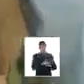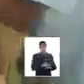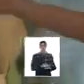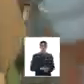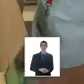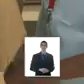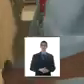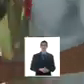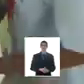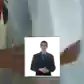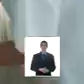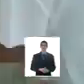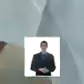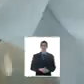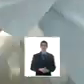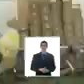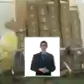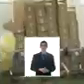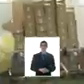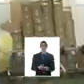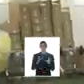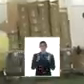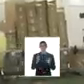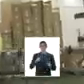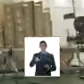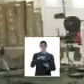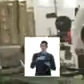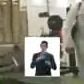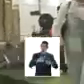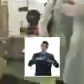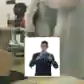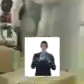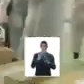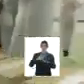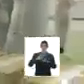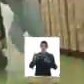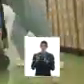garantizar las materias primas indispensables en la producción de